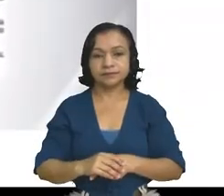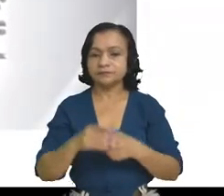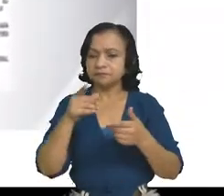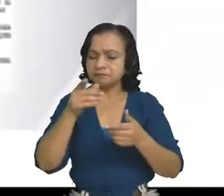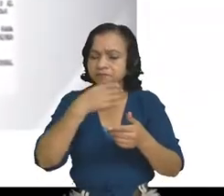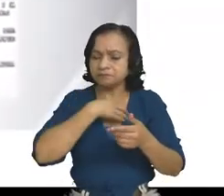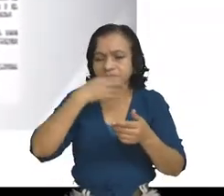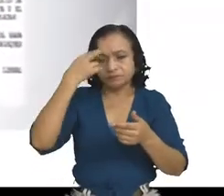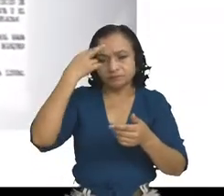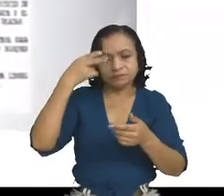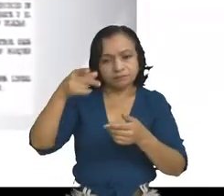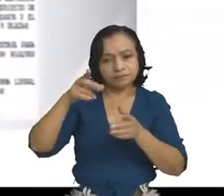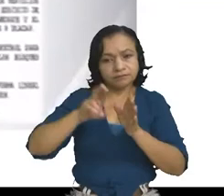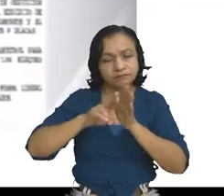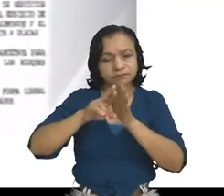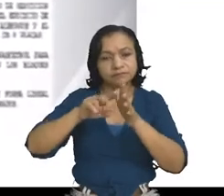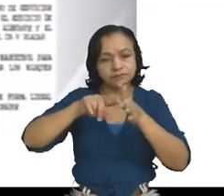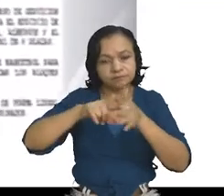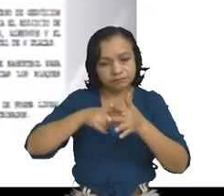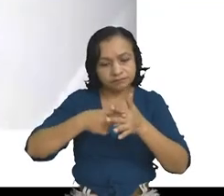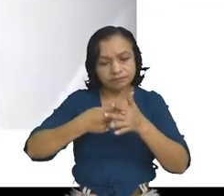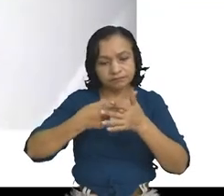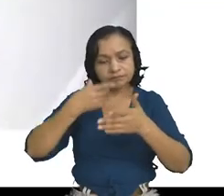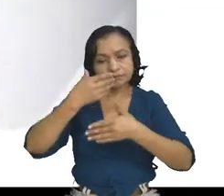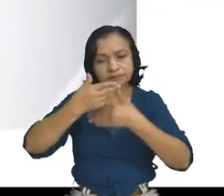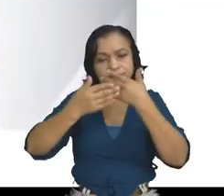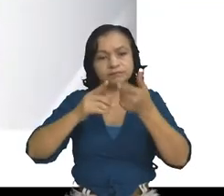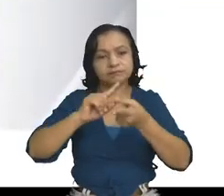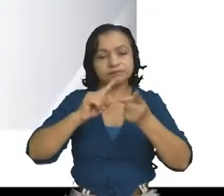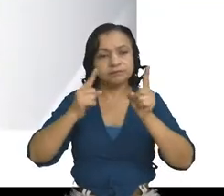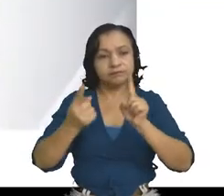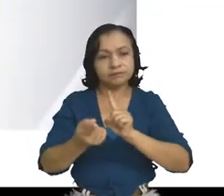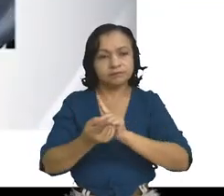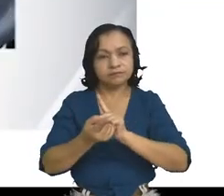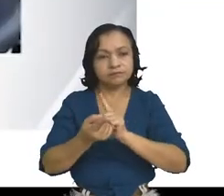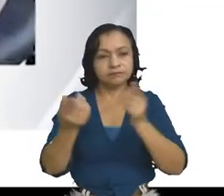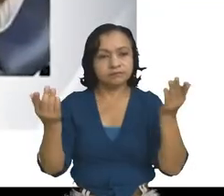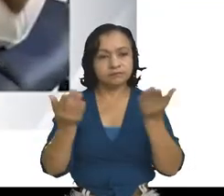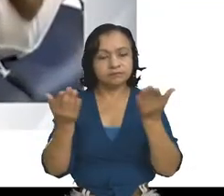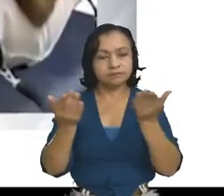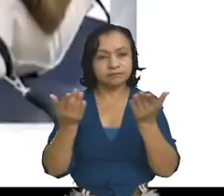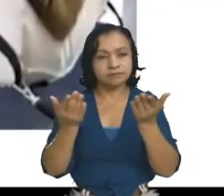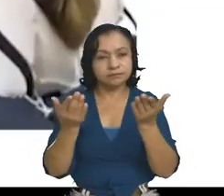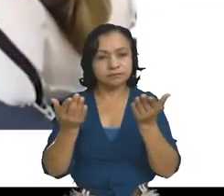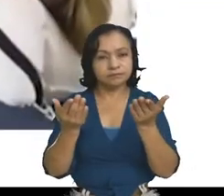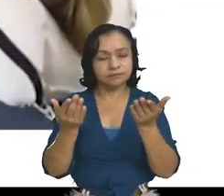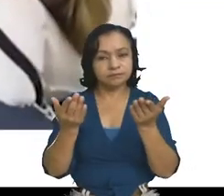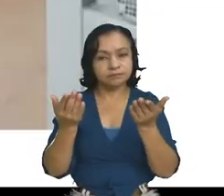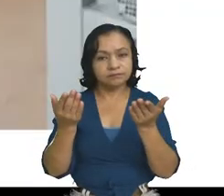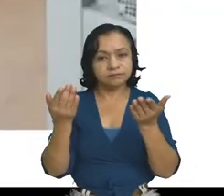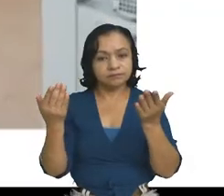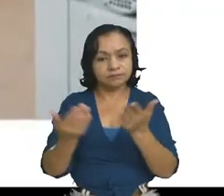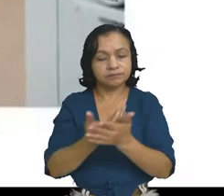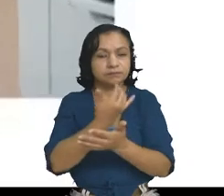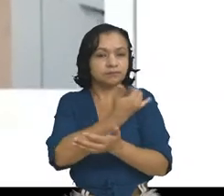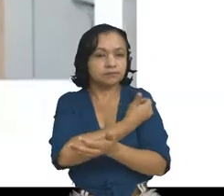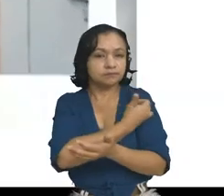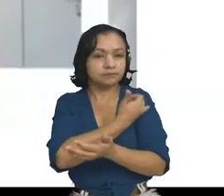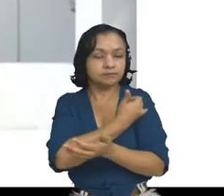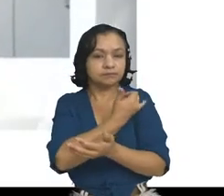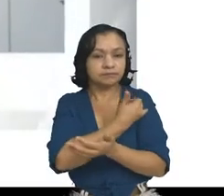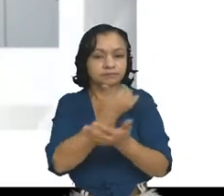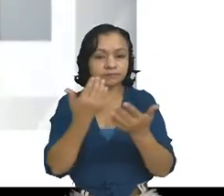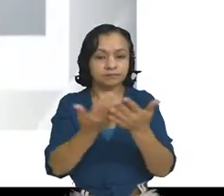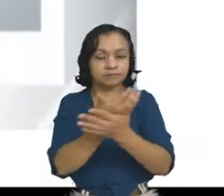En principio, pues, ¿cuándo inicia todo este proceso de transformación? Y después, ¿cómo se inserta este nuevo hospital dentro de la